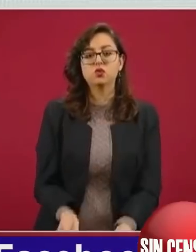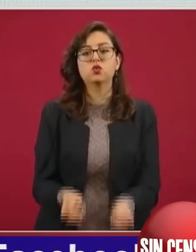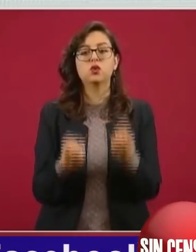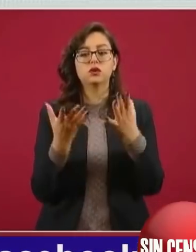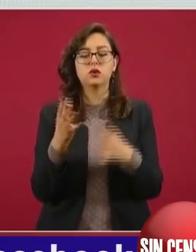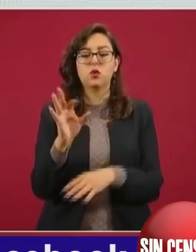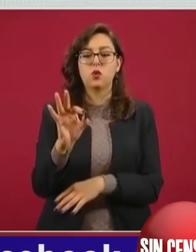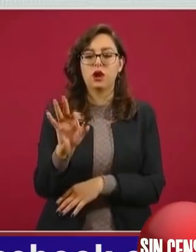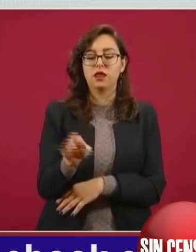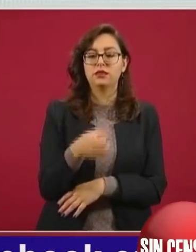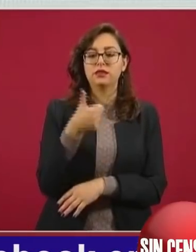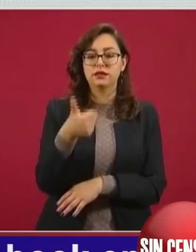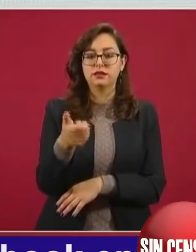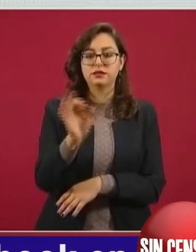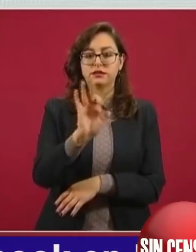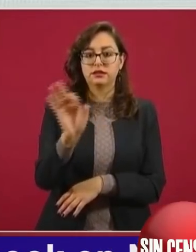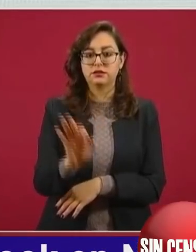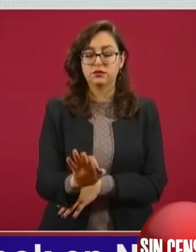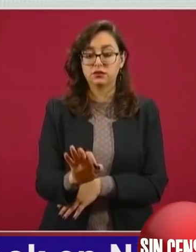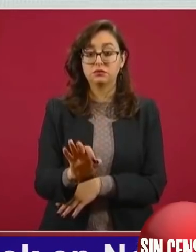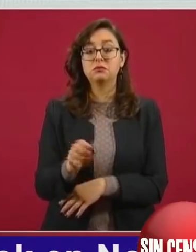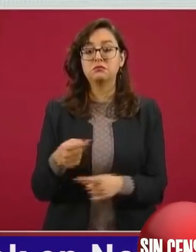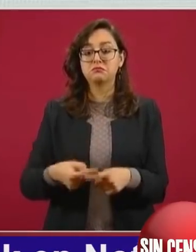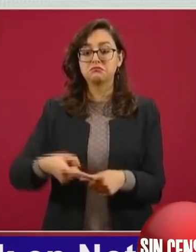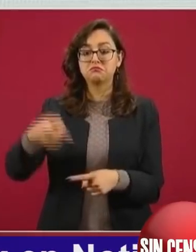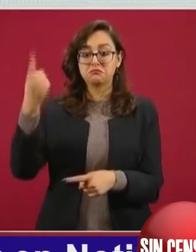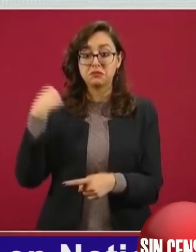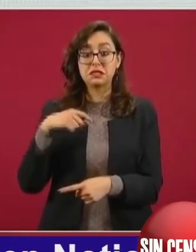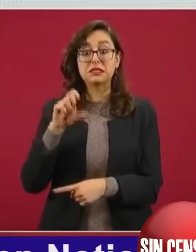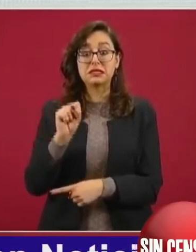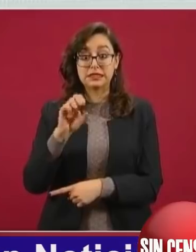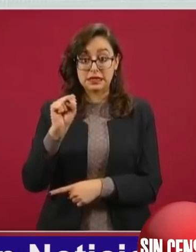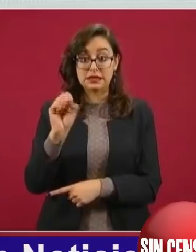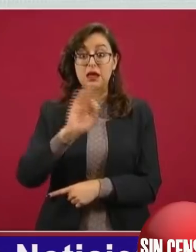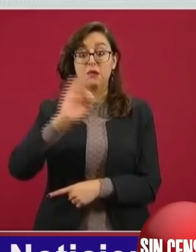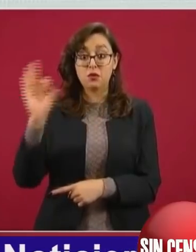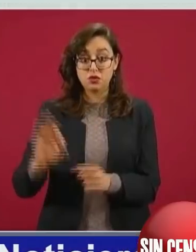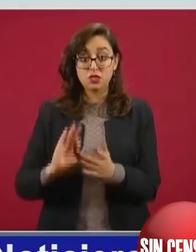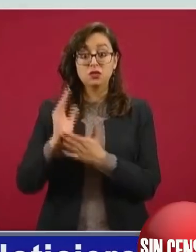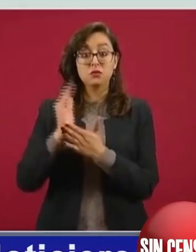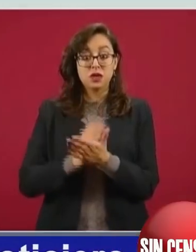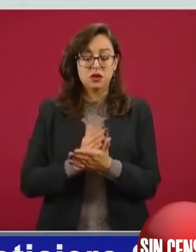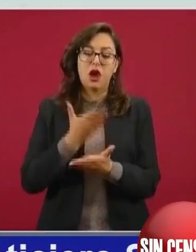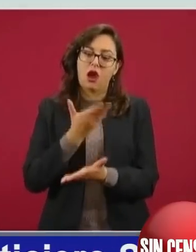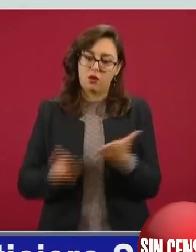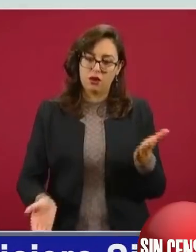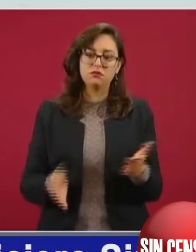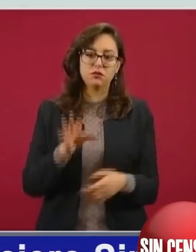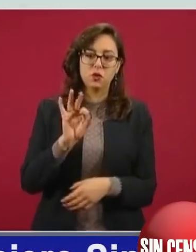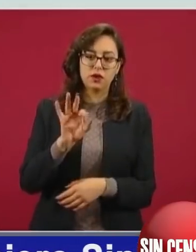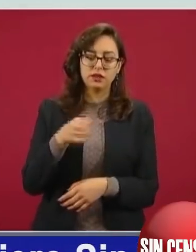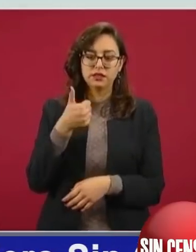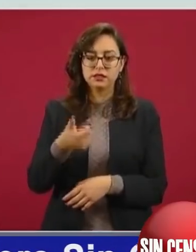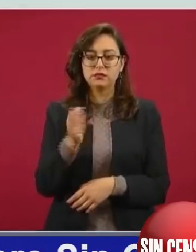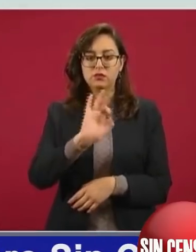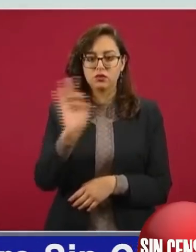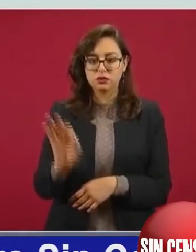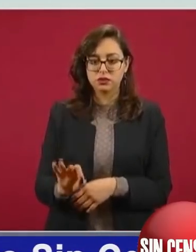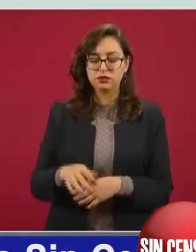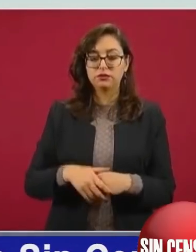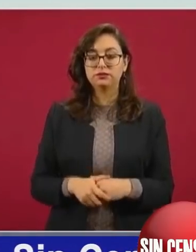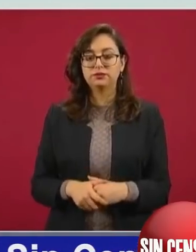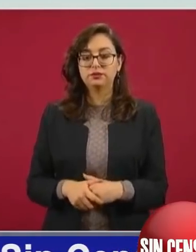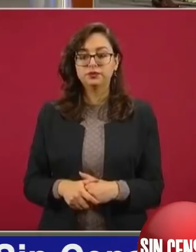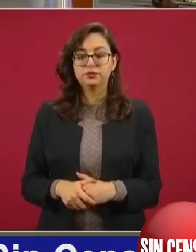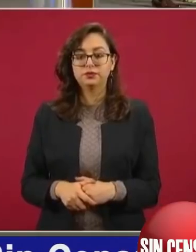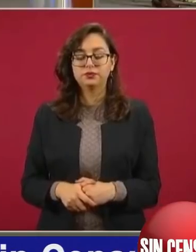mitad. Habíamos tenido casi 60% de reducción aquí y aquí es la mitad. La siguiente. Y finalmente